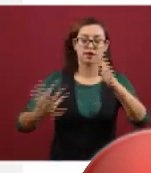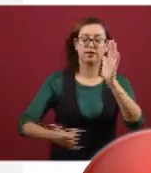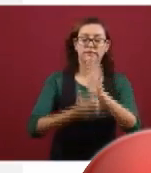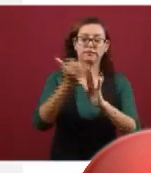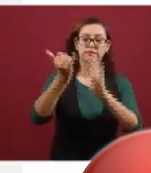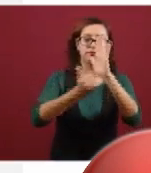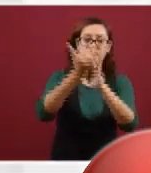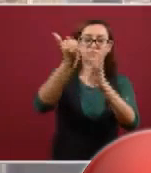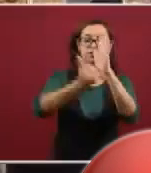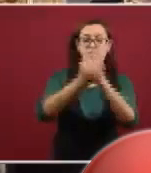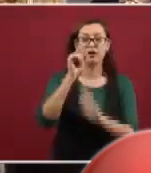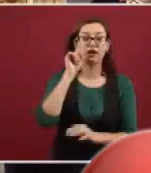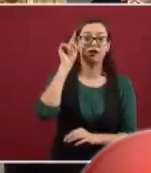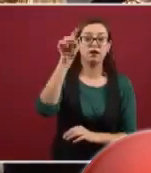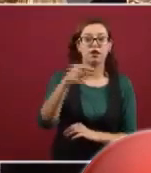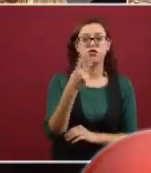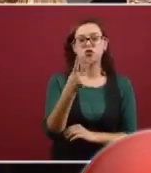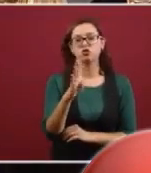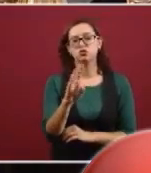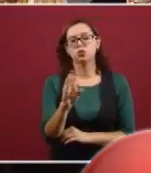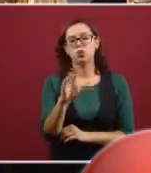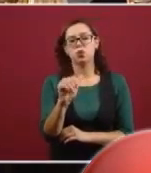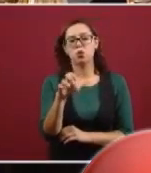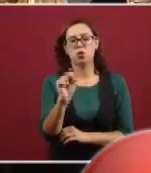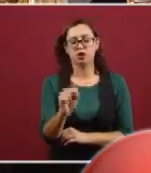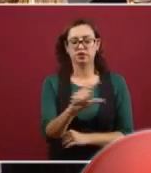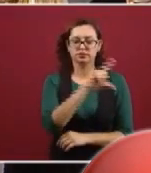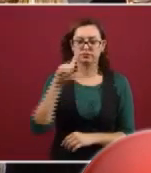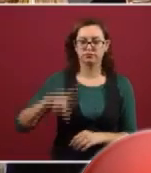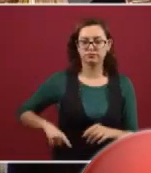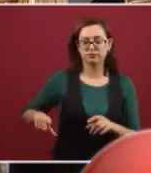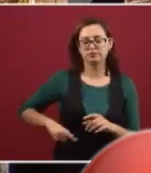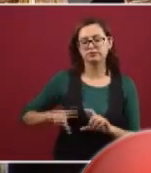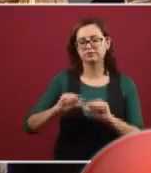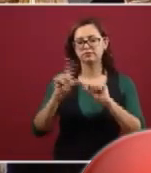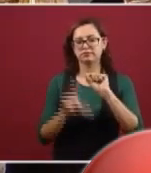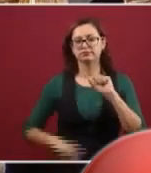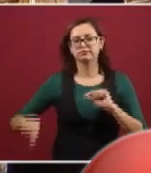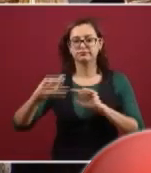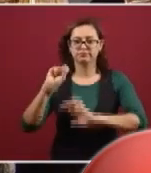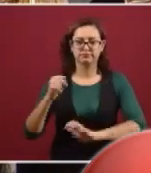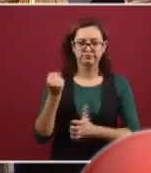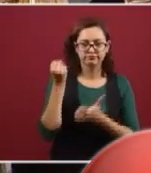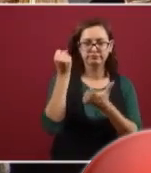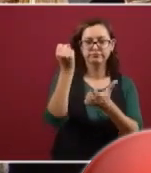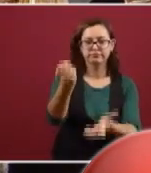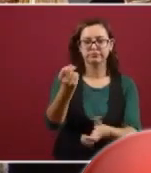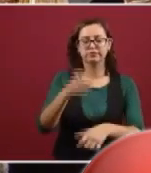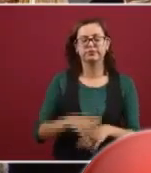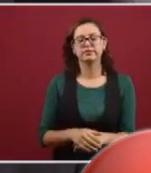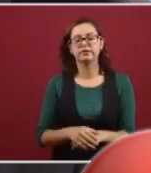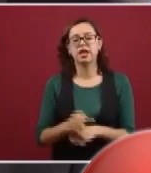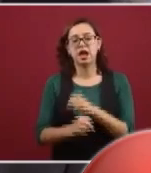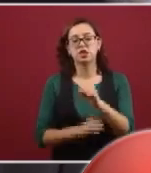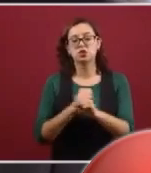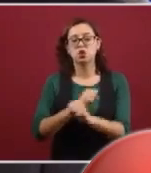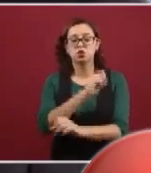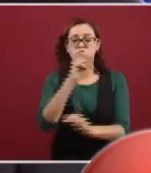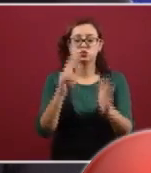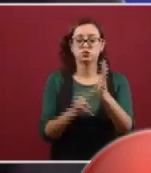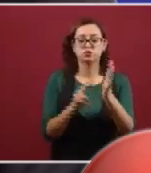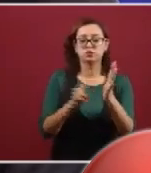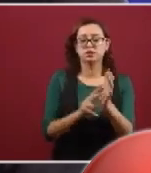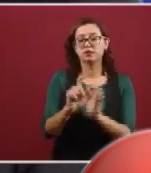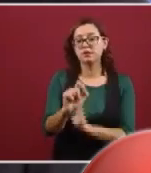cuya construcción será fondeada con recursos federales. Para 2021 se reducirán